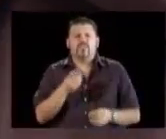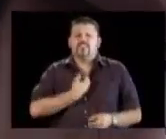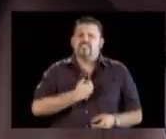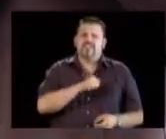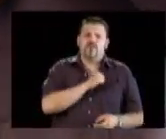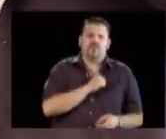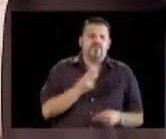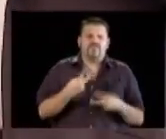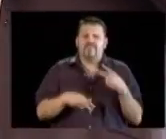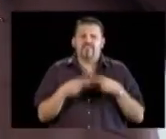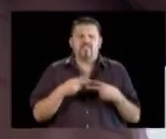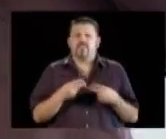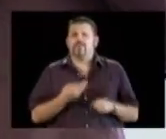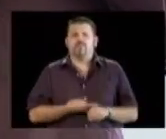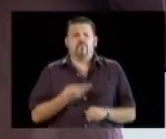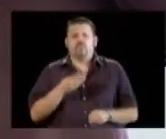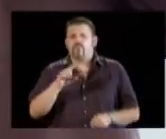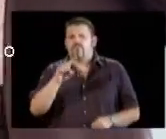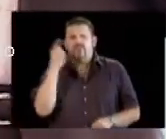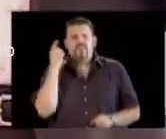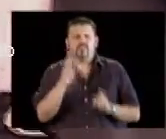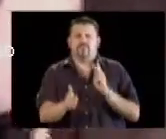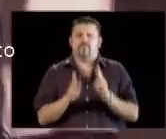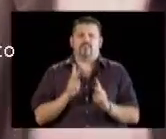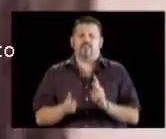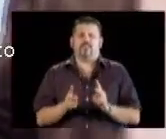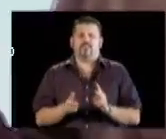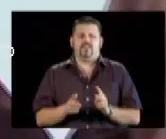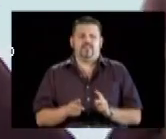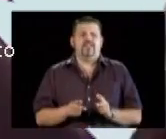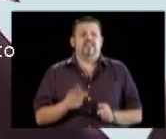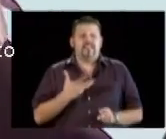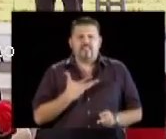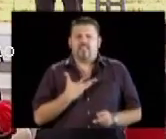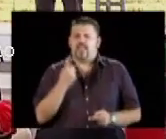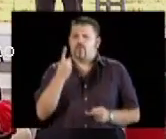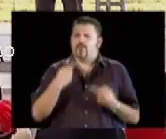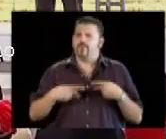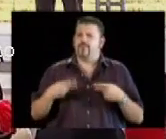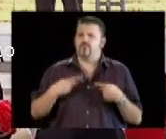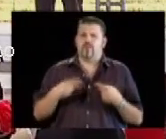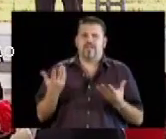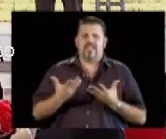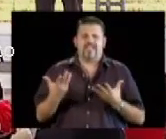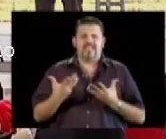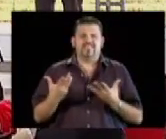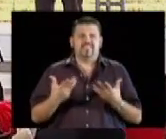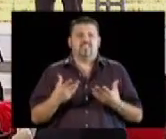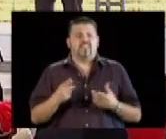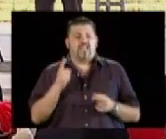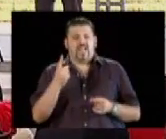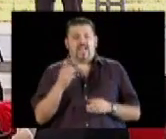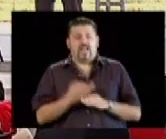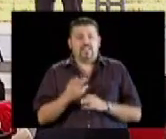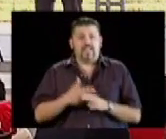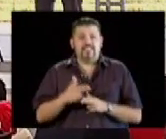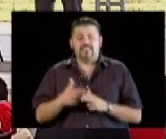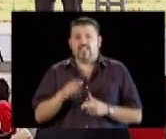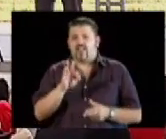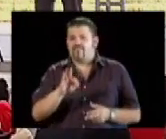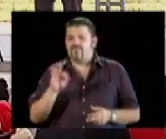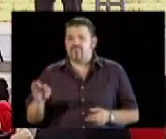viene. Muy fácil platicar. Hay una distribuidora en León, Guanajuato, que hasta a la fecha sigue, Petra, que